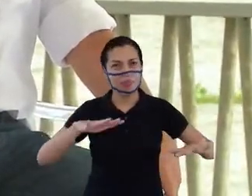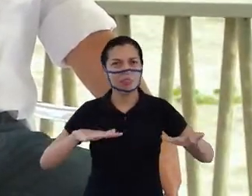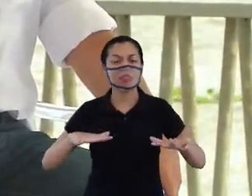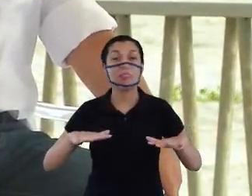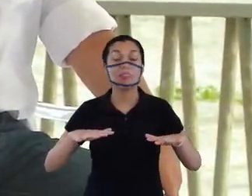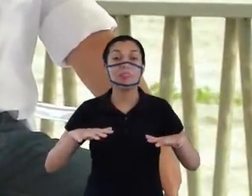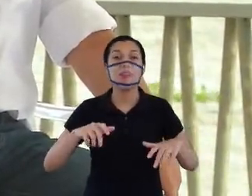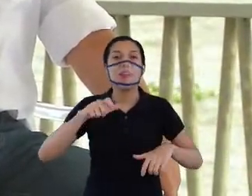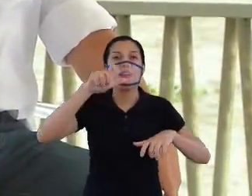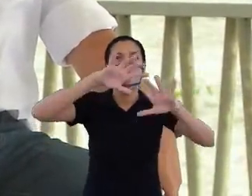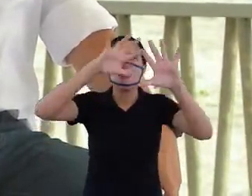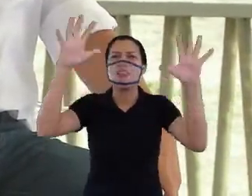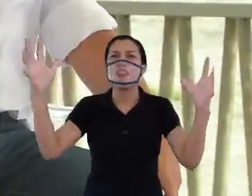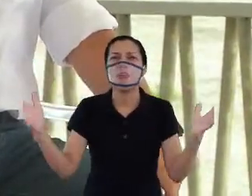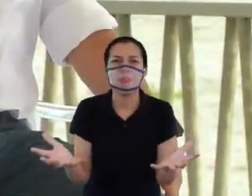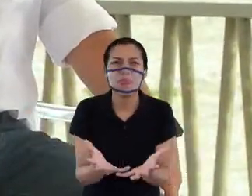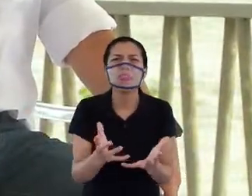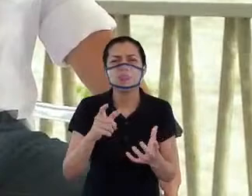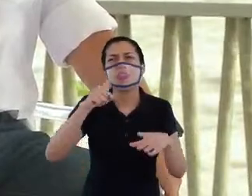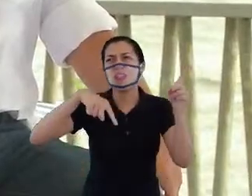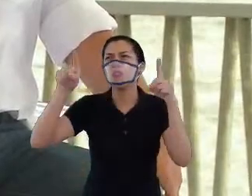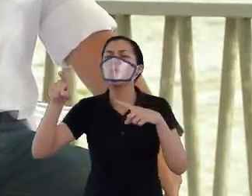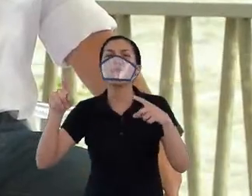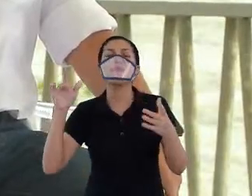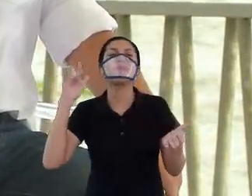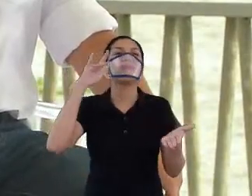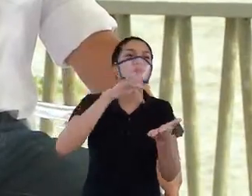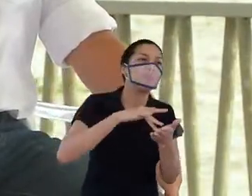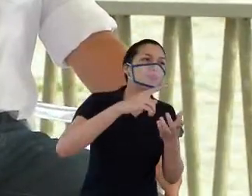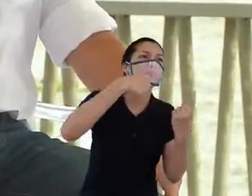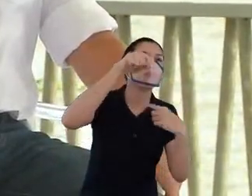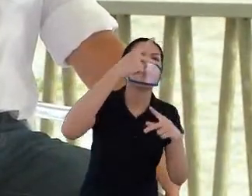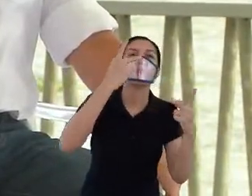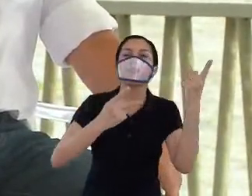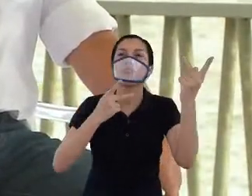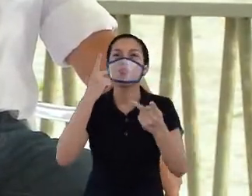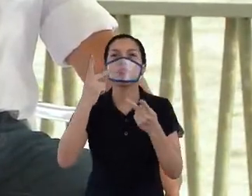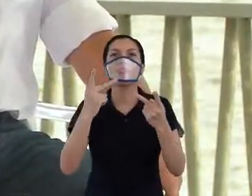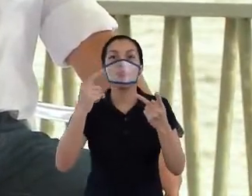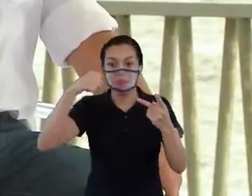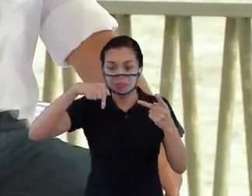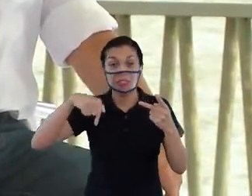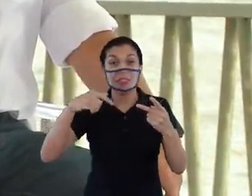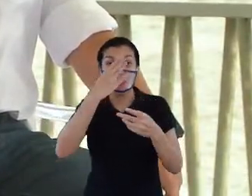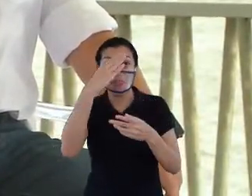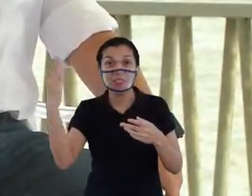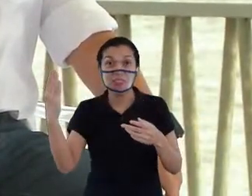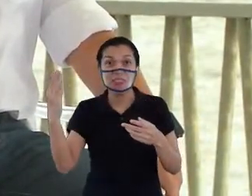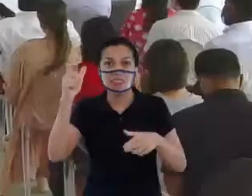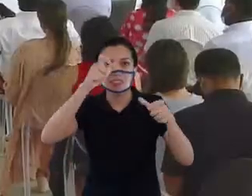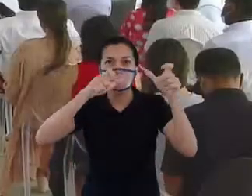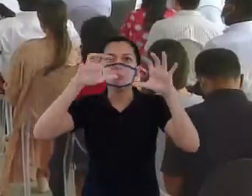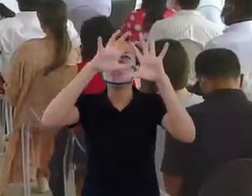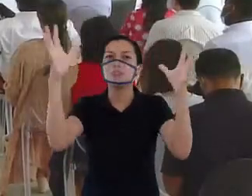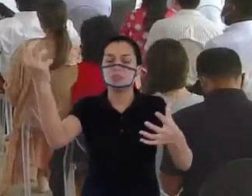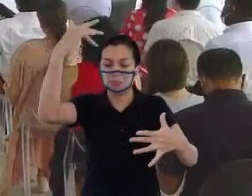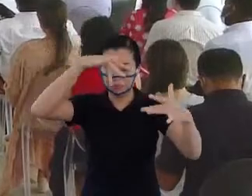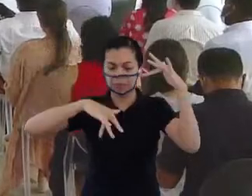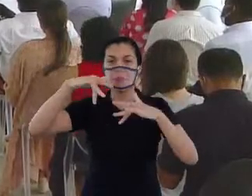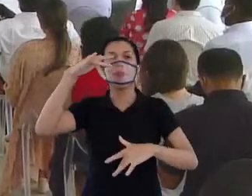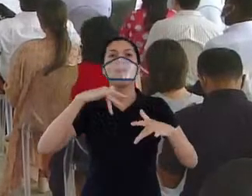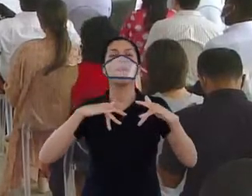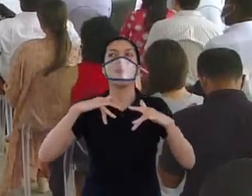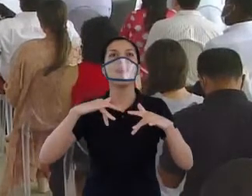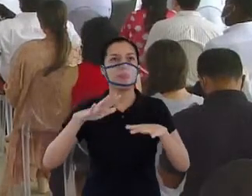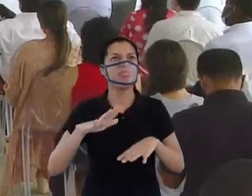van la primera vez y después no quieren regresar. Aquí la gente regresa. Y lo que queremos es aprovechar, bueno, ni hablar el